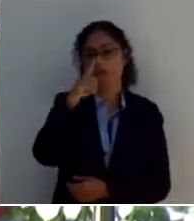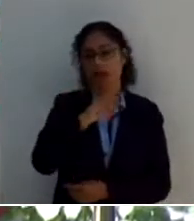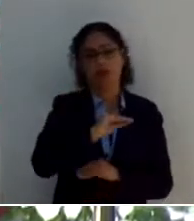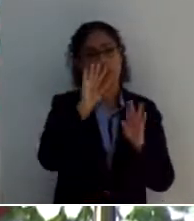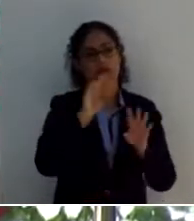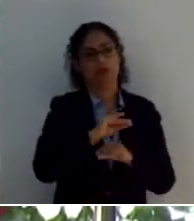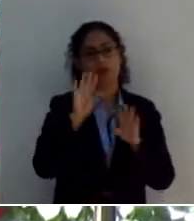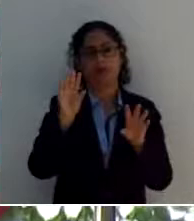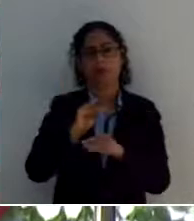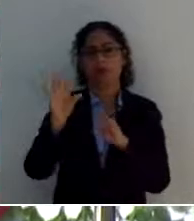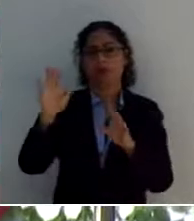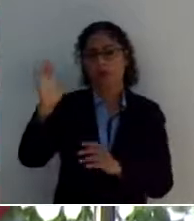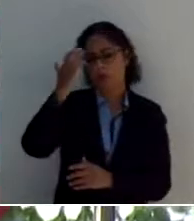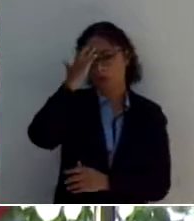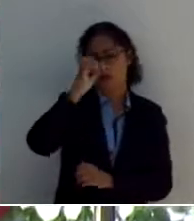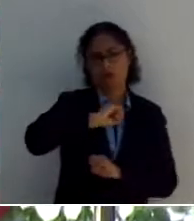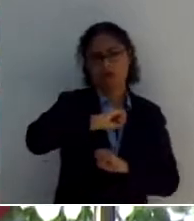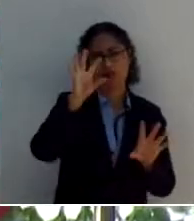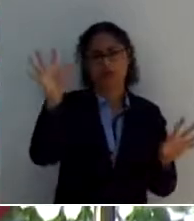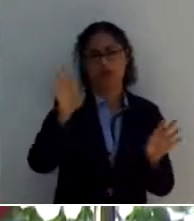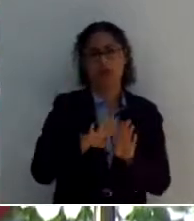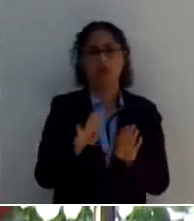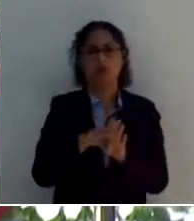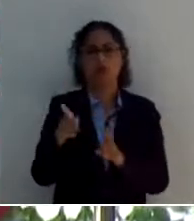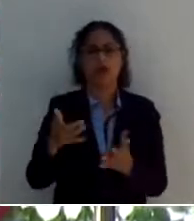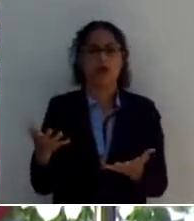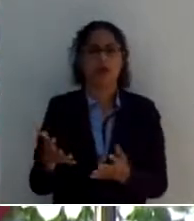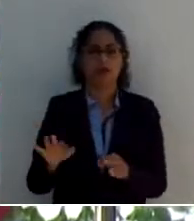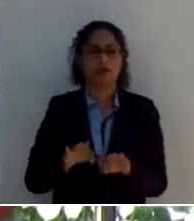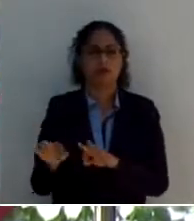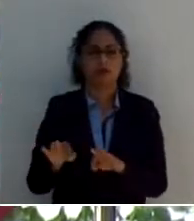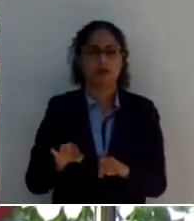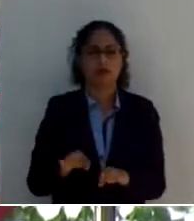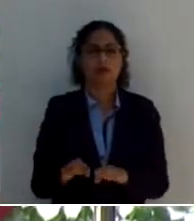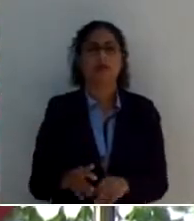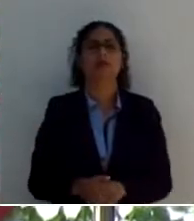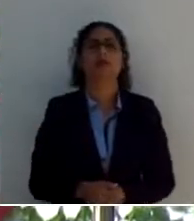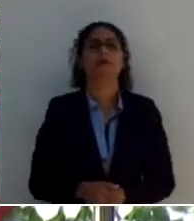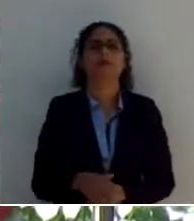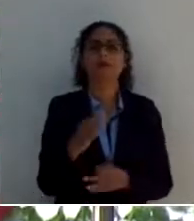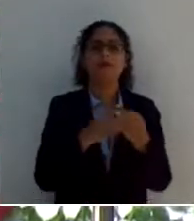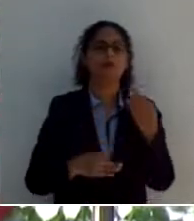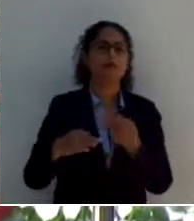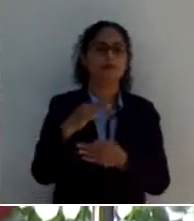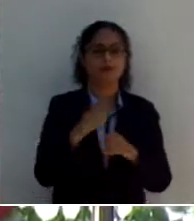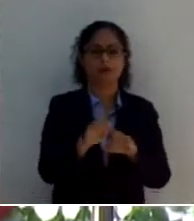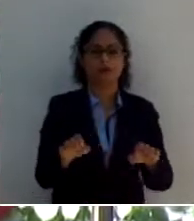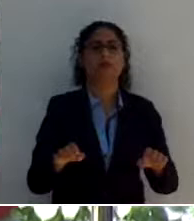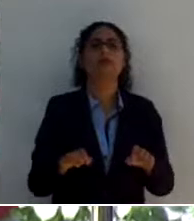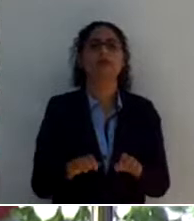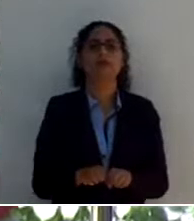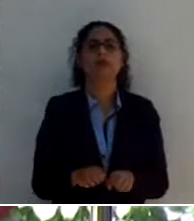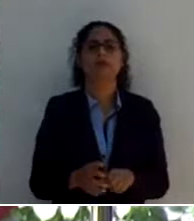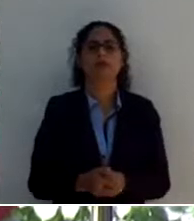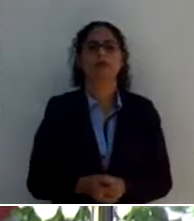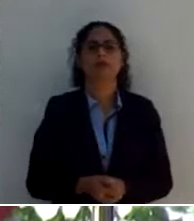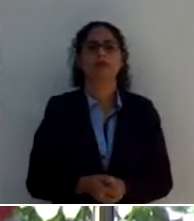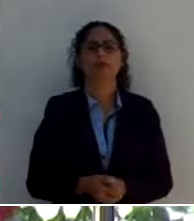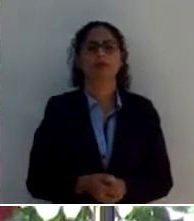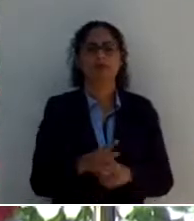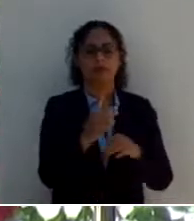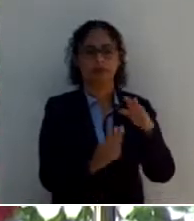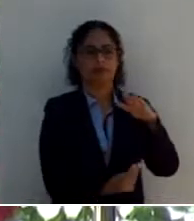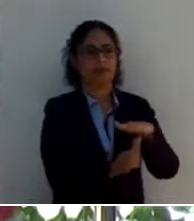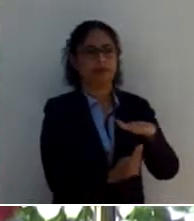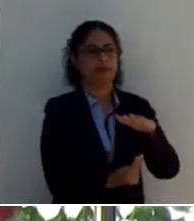promocionar y dar a conocer a la sociedad las tareas que realizamos. A todo el equipo de la